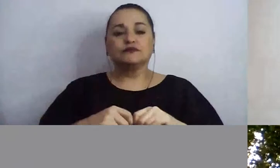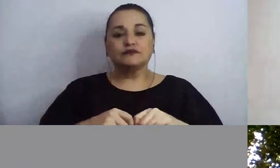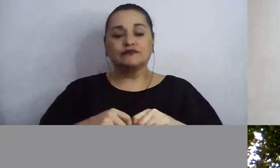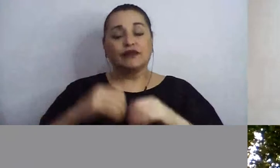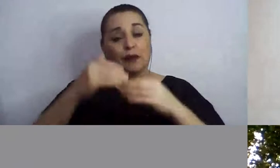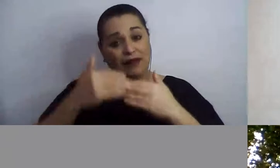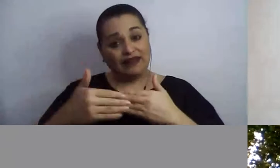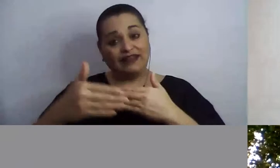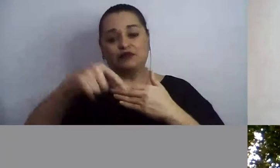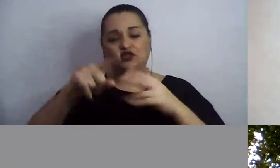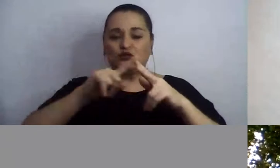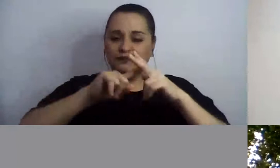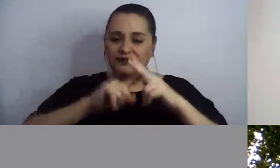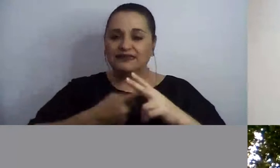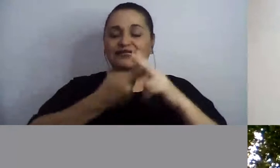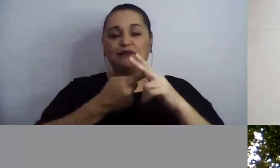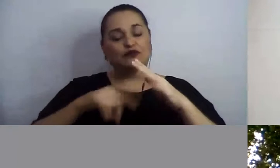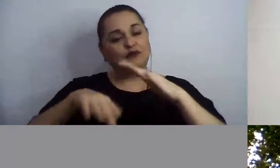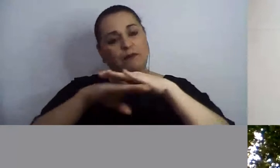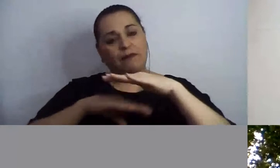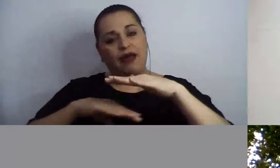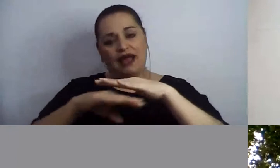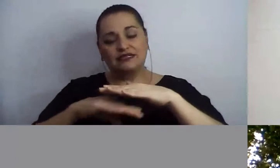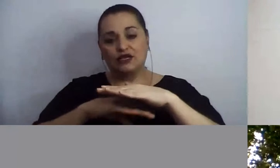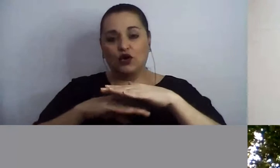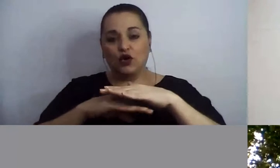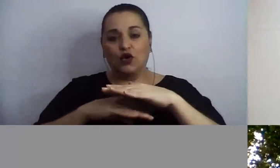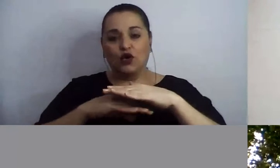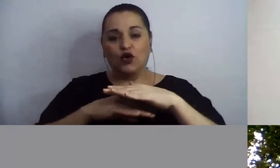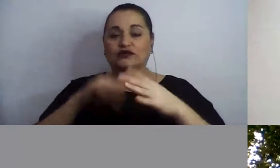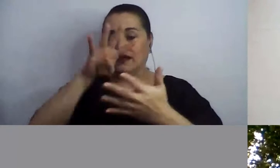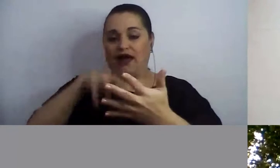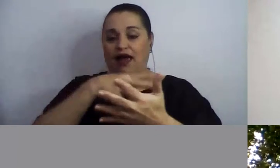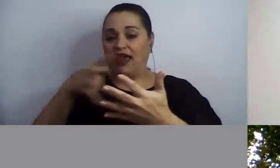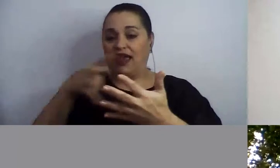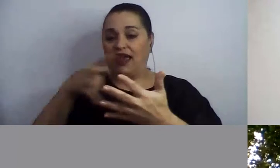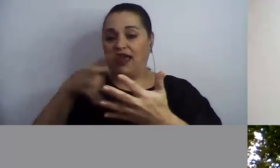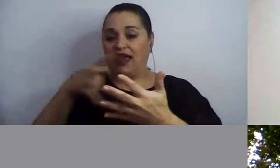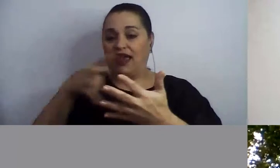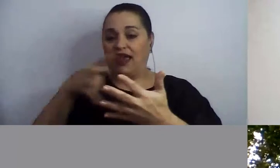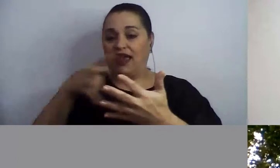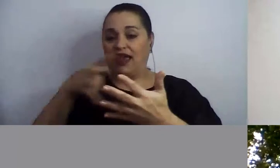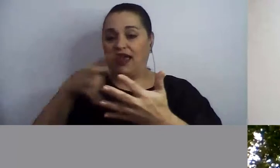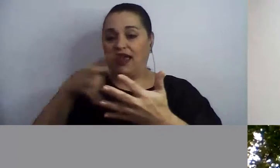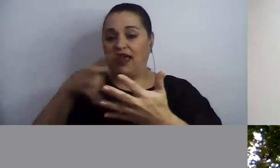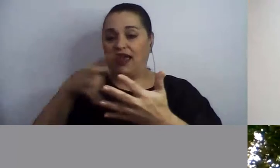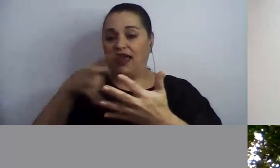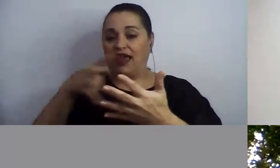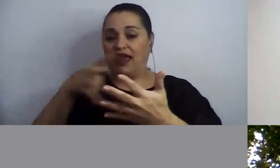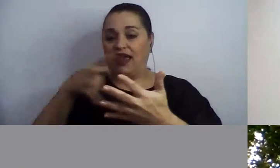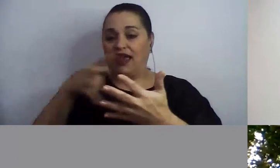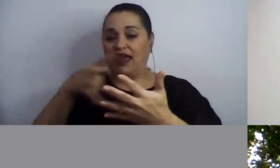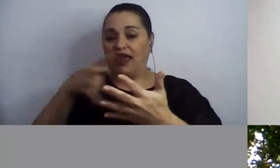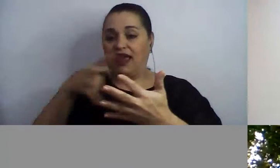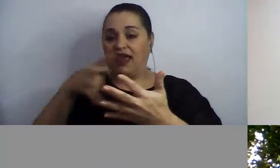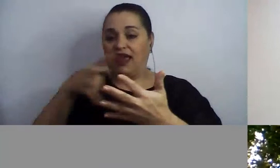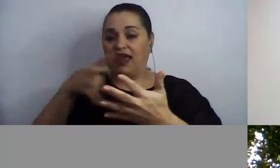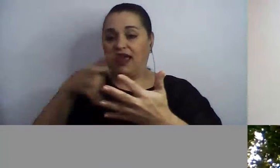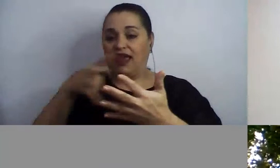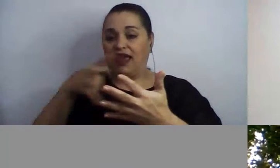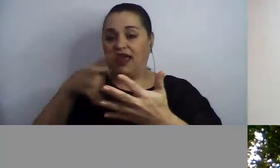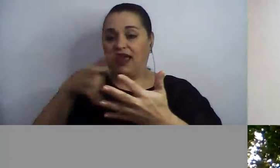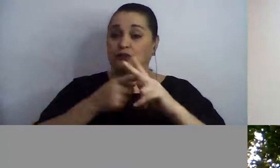Partimos de estos principios básicos de la conformación de la Agenda 2030 que son el principio de universalidad. El principio